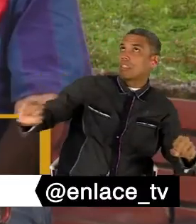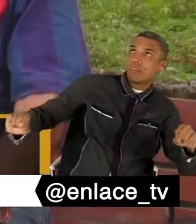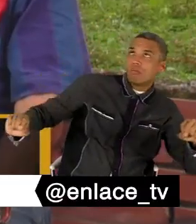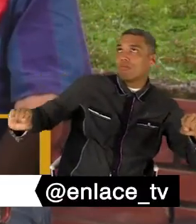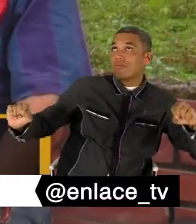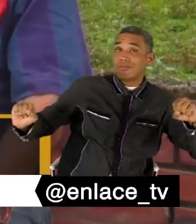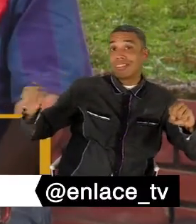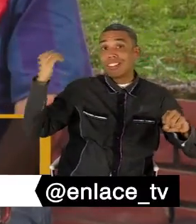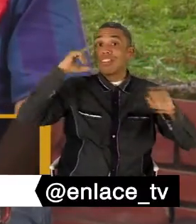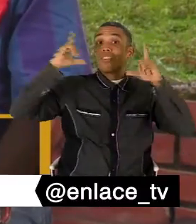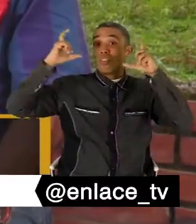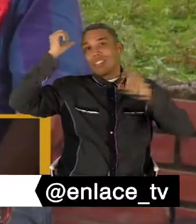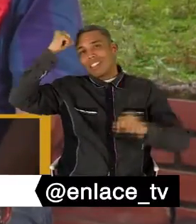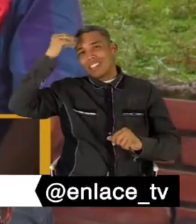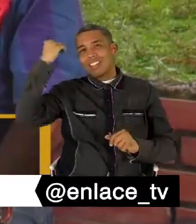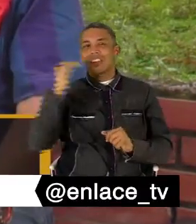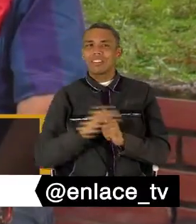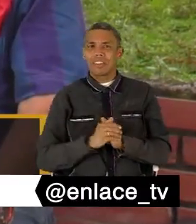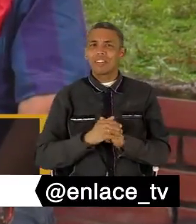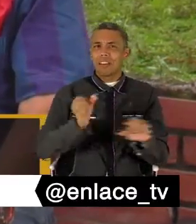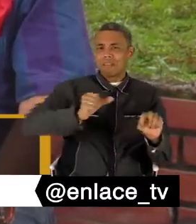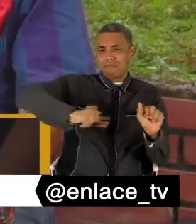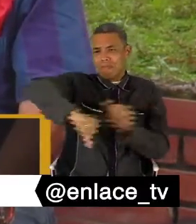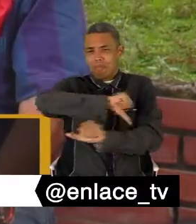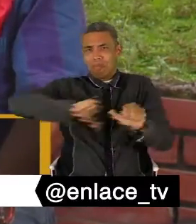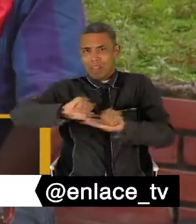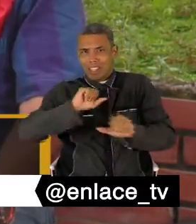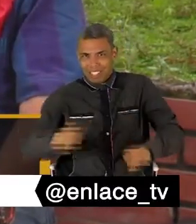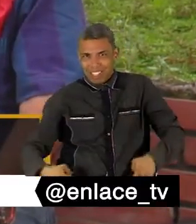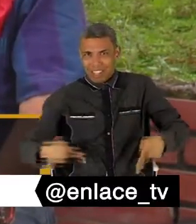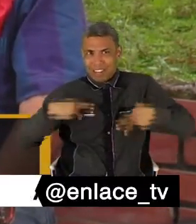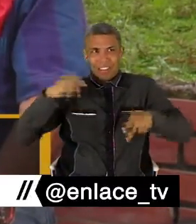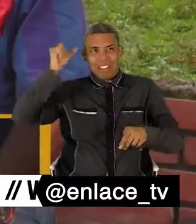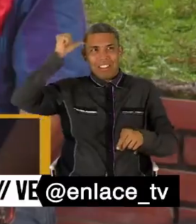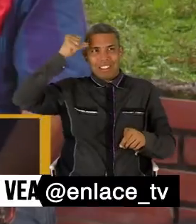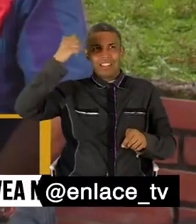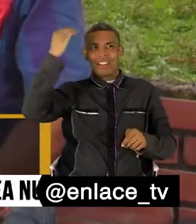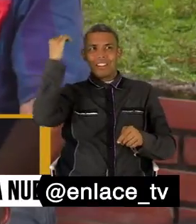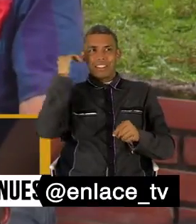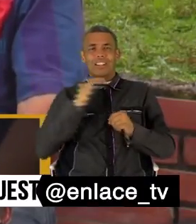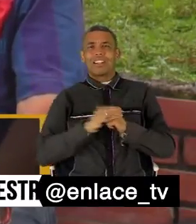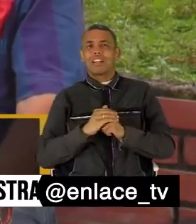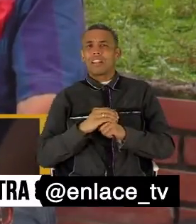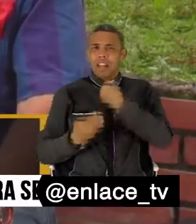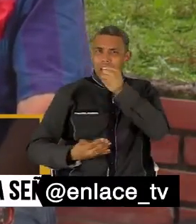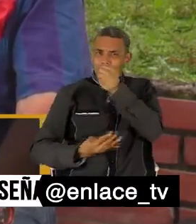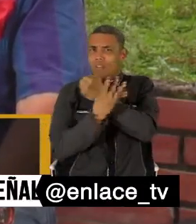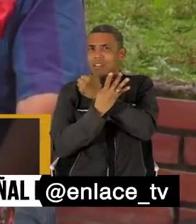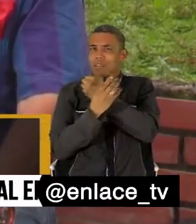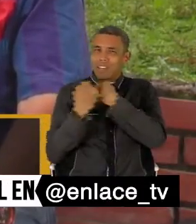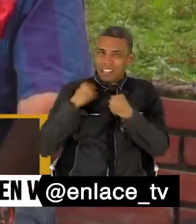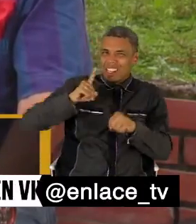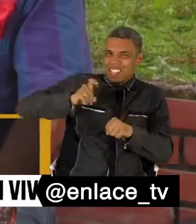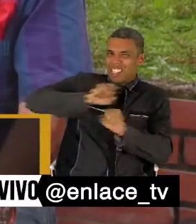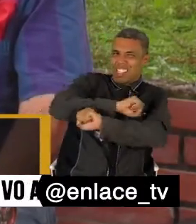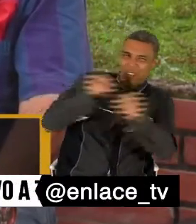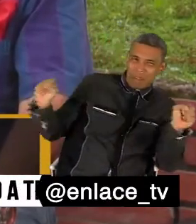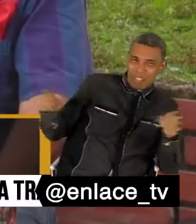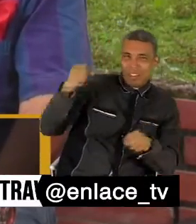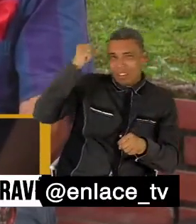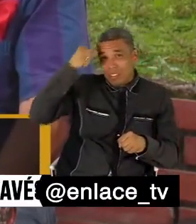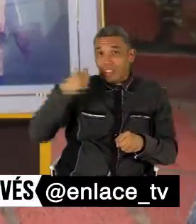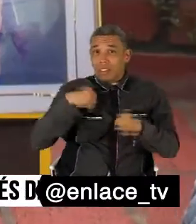de andar con el balón aquí en el Parque de la Vía. Yo le daba 14, 15 vueltas al Parque de la Vía de las 4 de la mañana a las 6 de la mañana, buscando un récord del